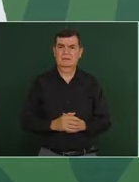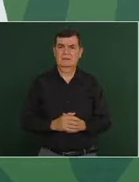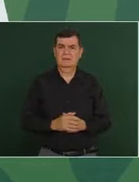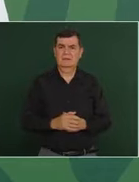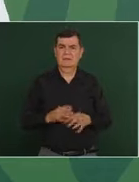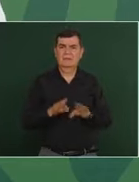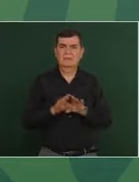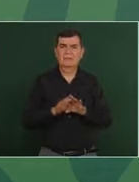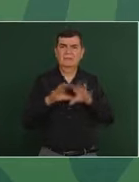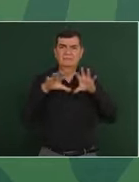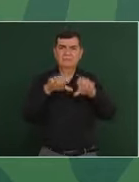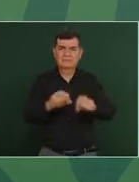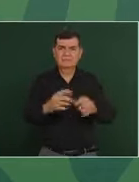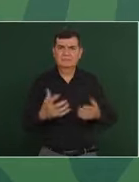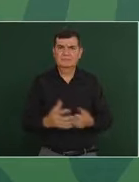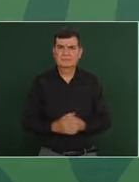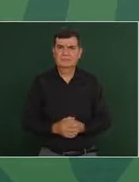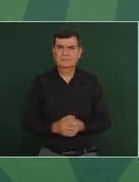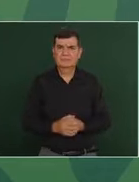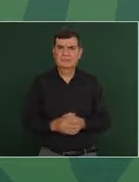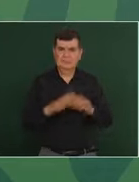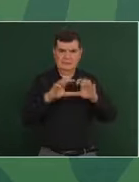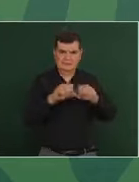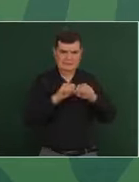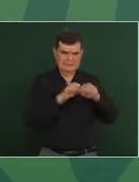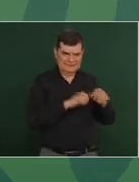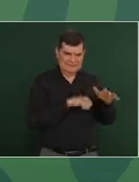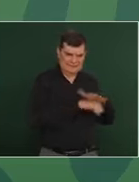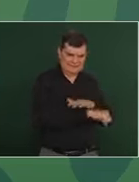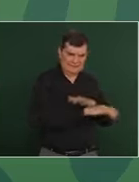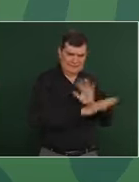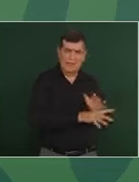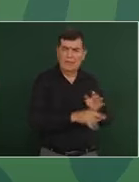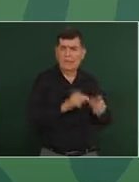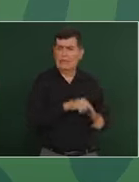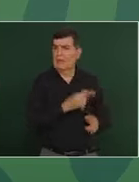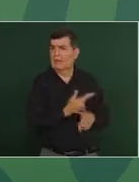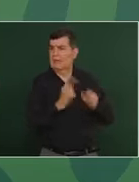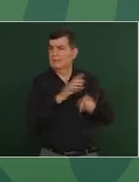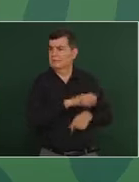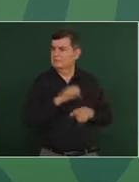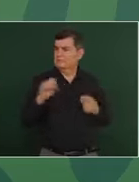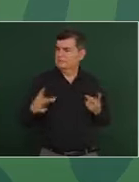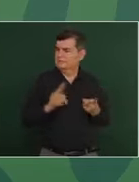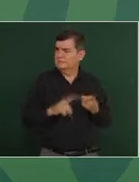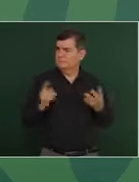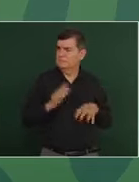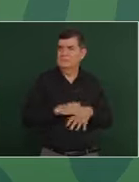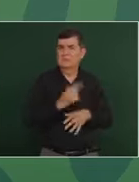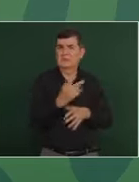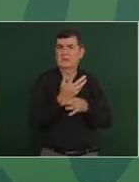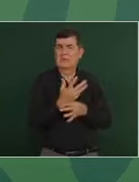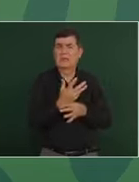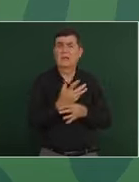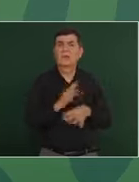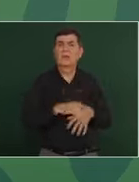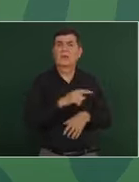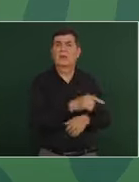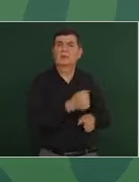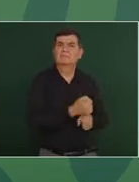de detenidos con el argumento de que habían sido